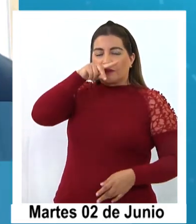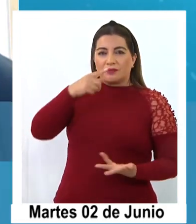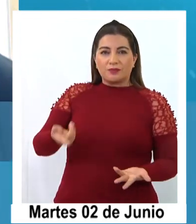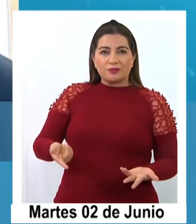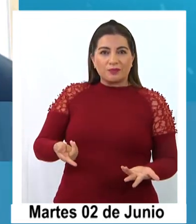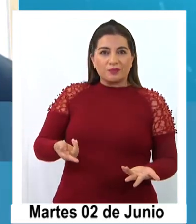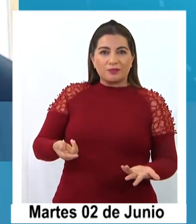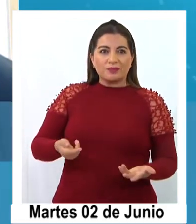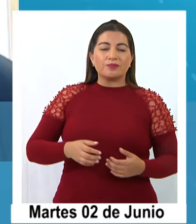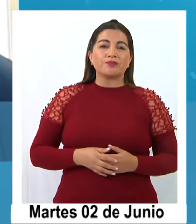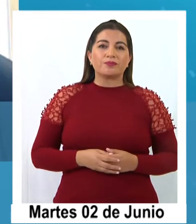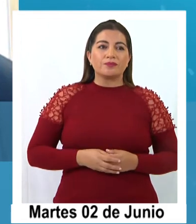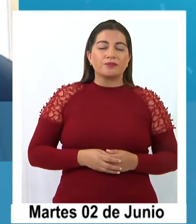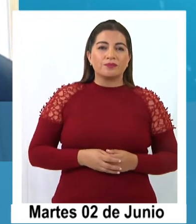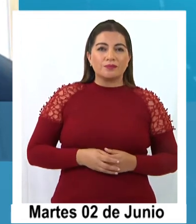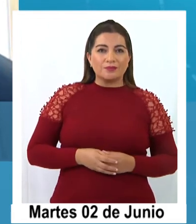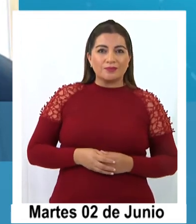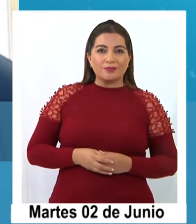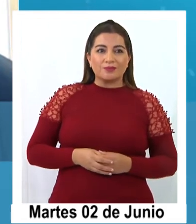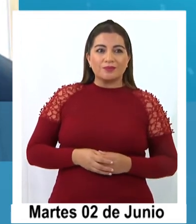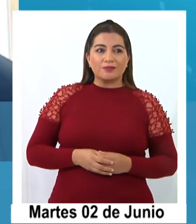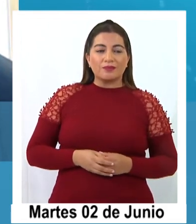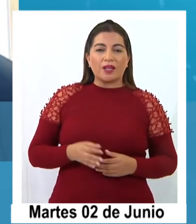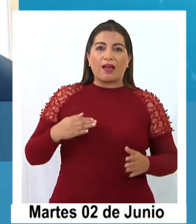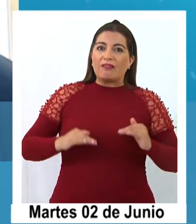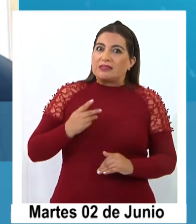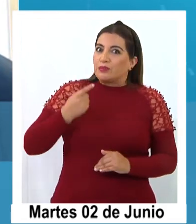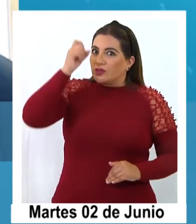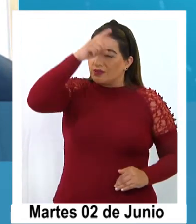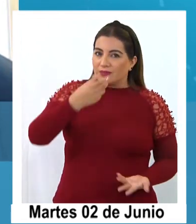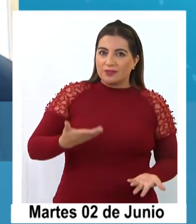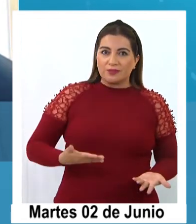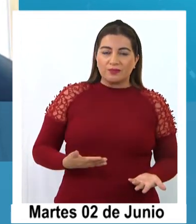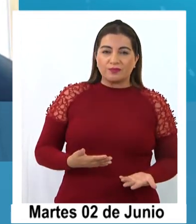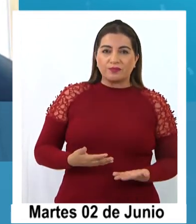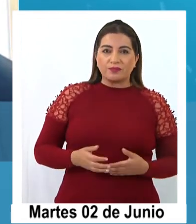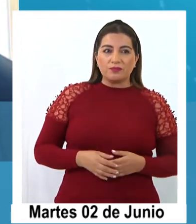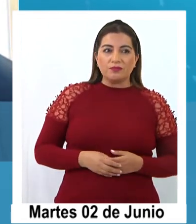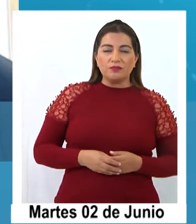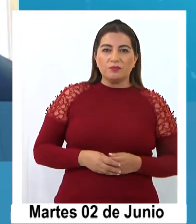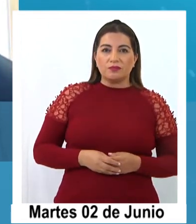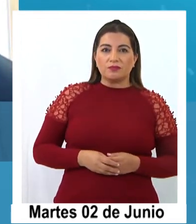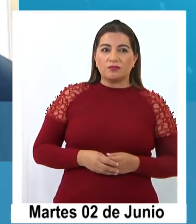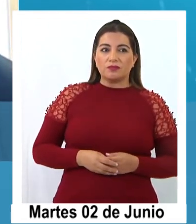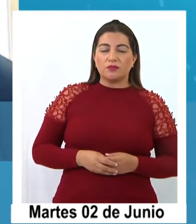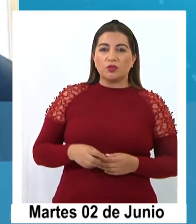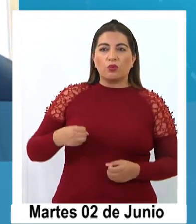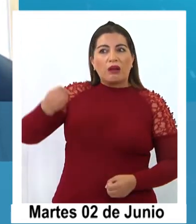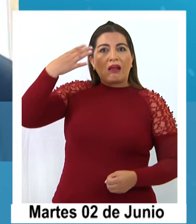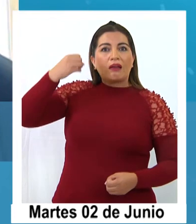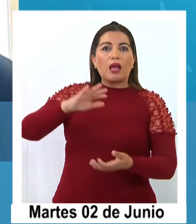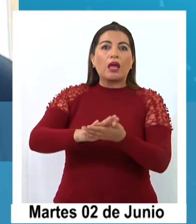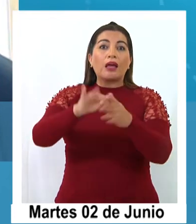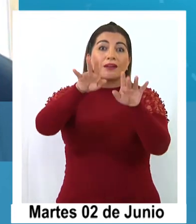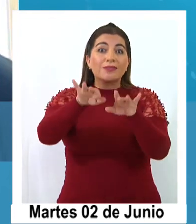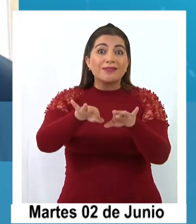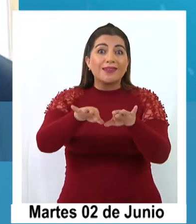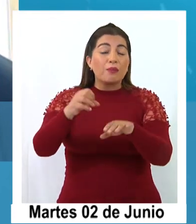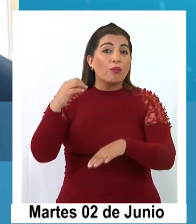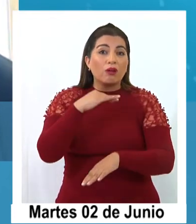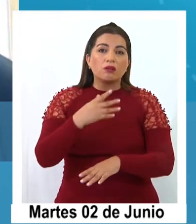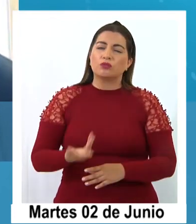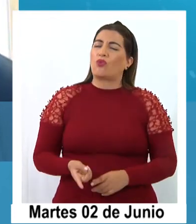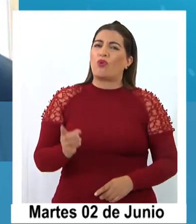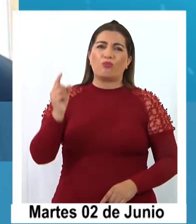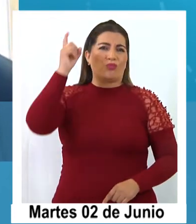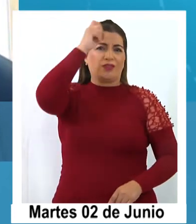situación, pero es difícil, o sea, no es que uno haga una capacitación online y está listo, es